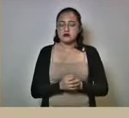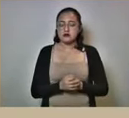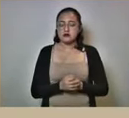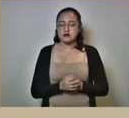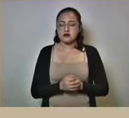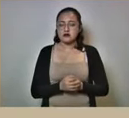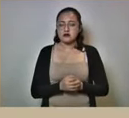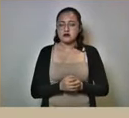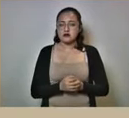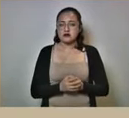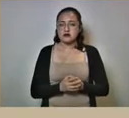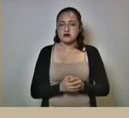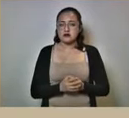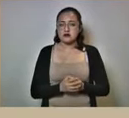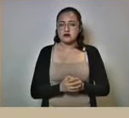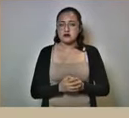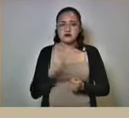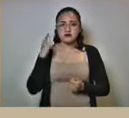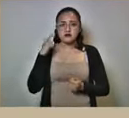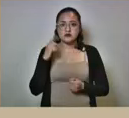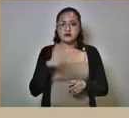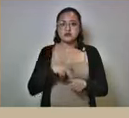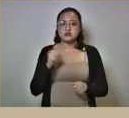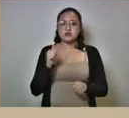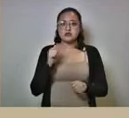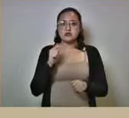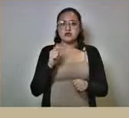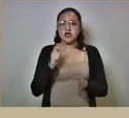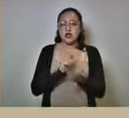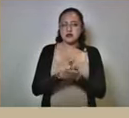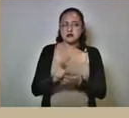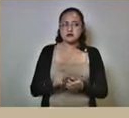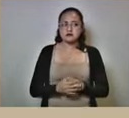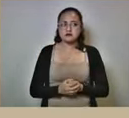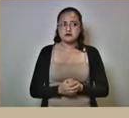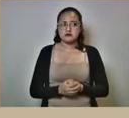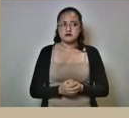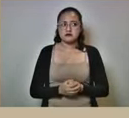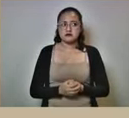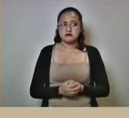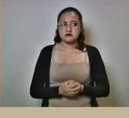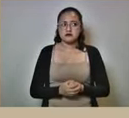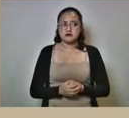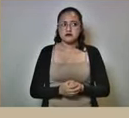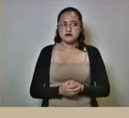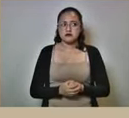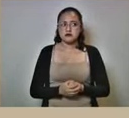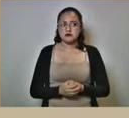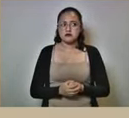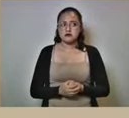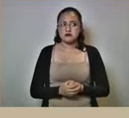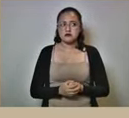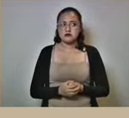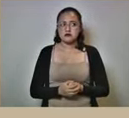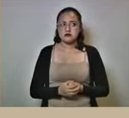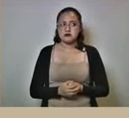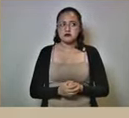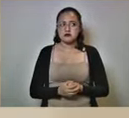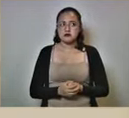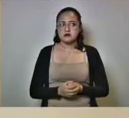¿De qué medio? Cholula Sin Censura, señor gobernador. Cholula Sin Censura. Ya. Exactamente.